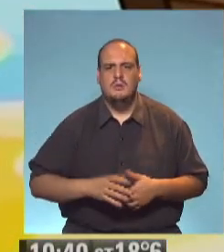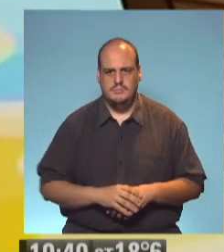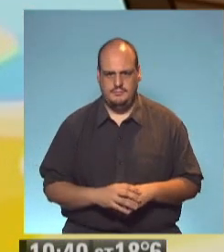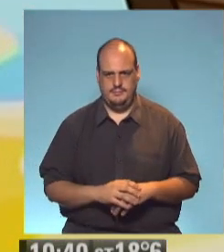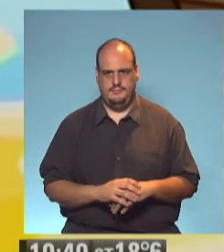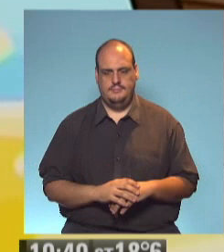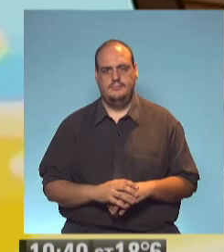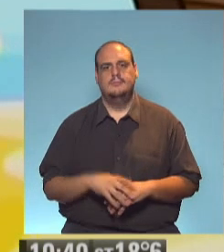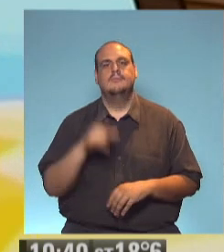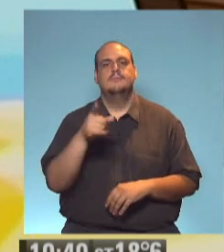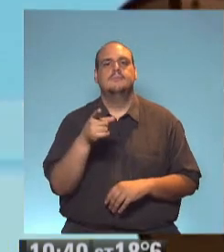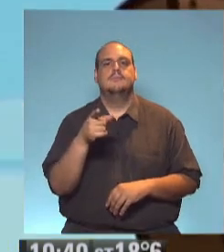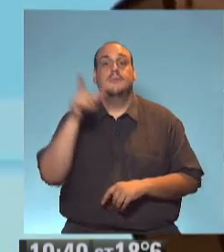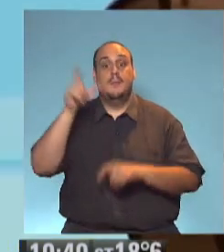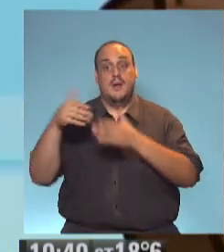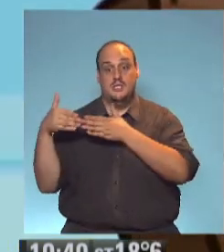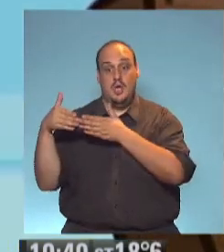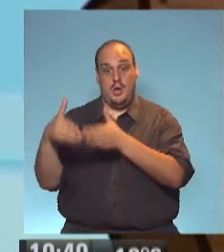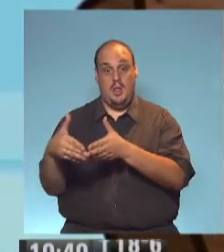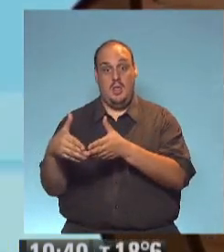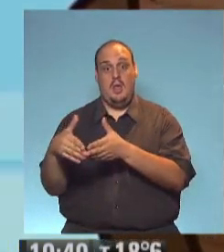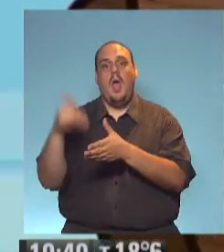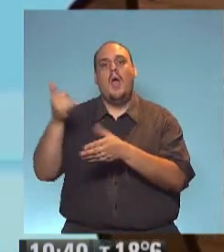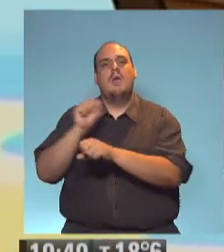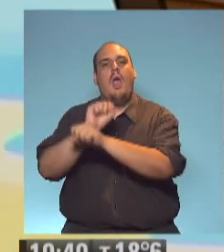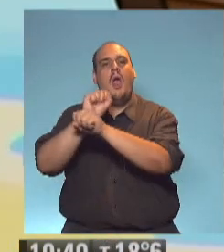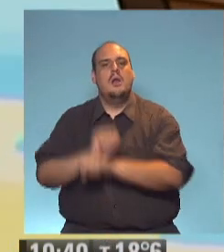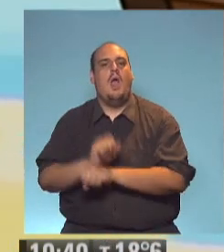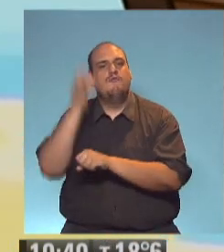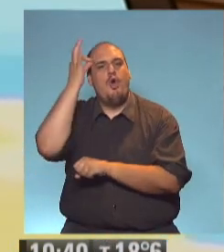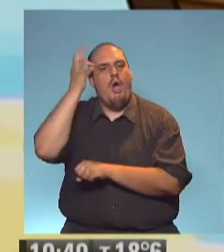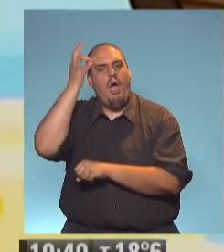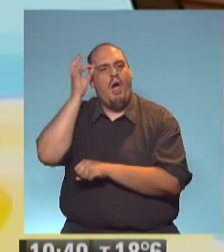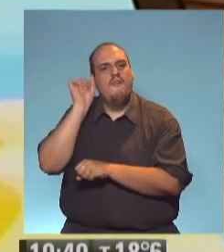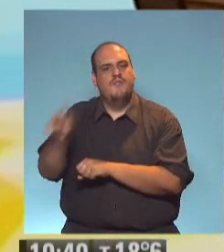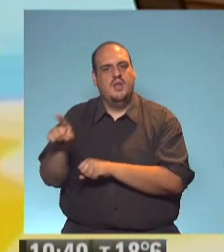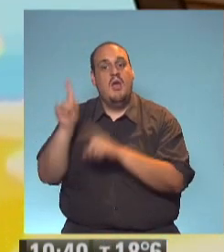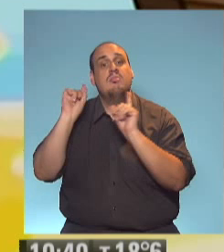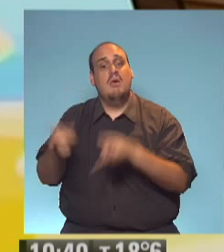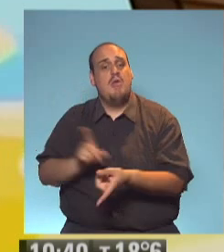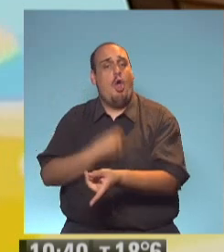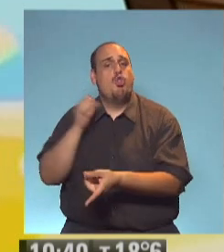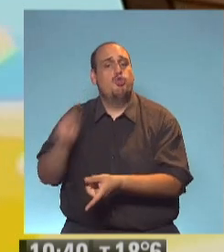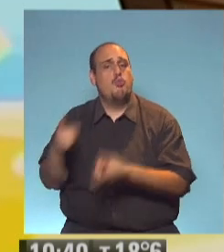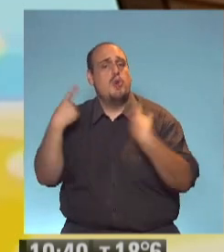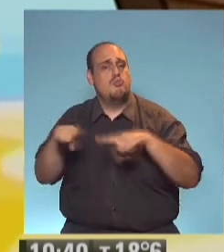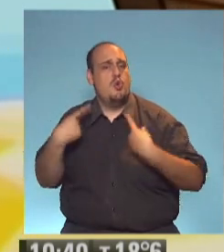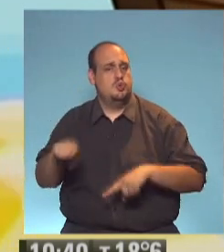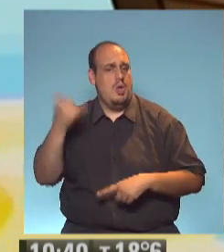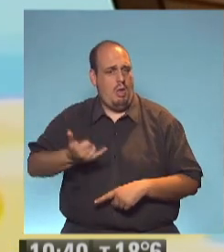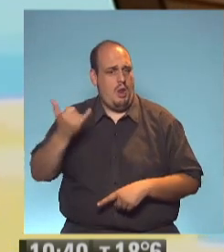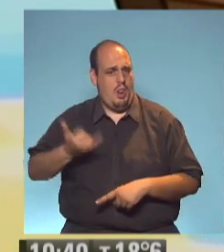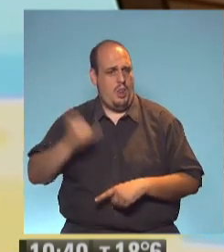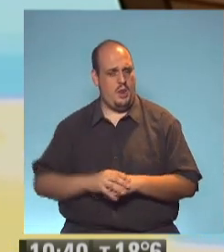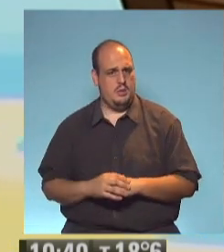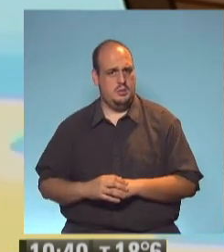Bueno, con los colonizadores vinieron esclavos africanos, quienes trajeron sus ritmos y melodías.